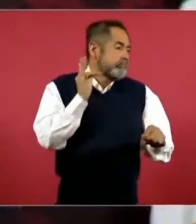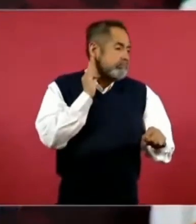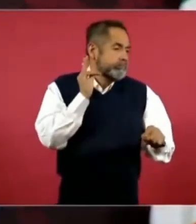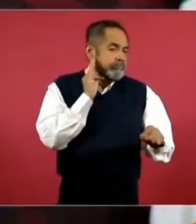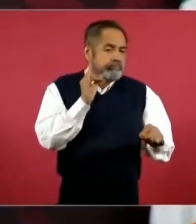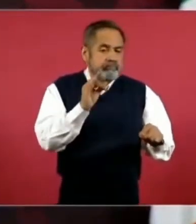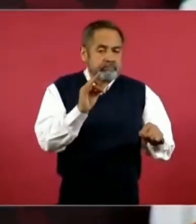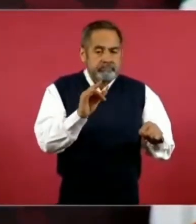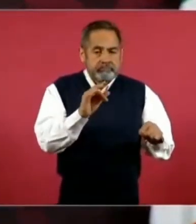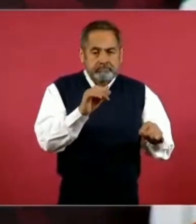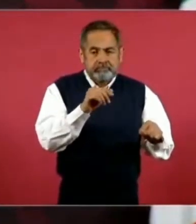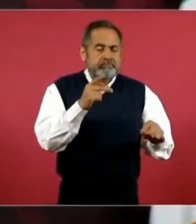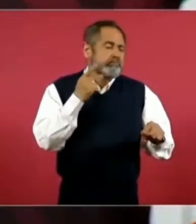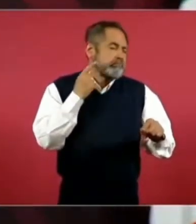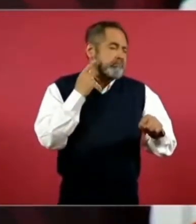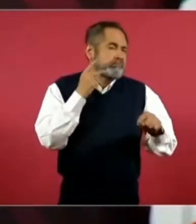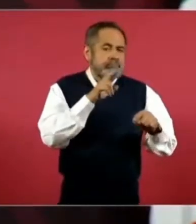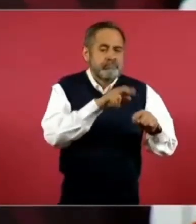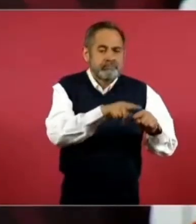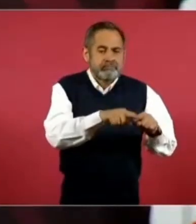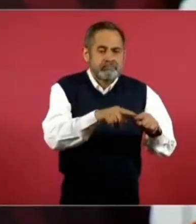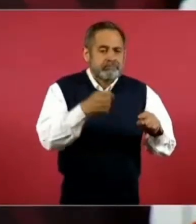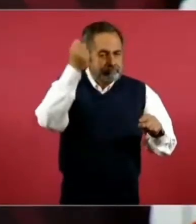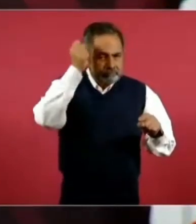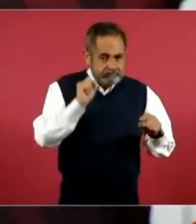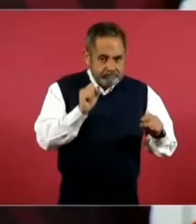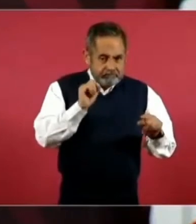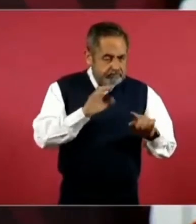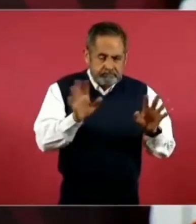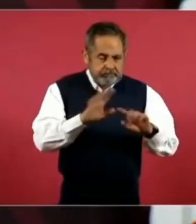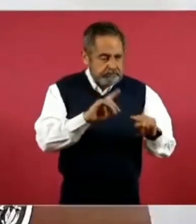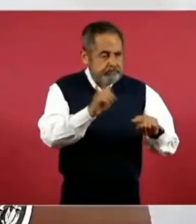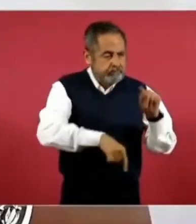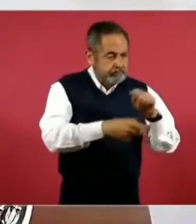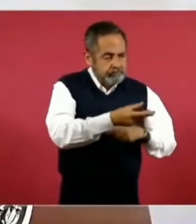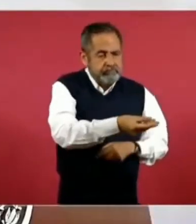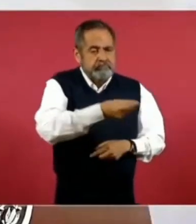o Procuraduría de Sinaloa.